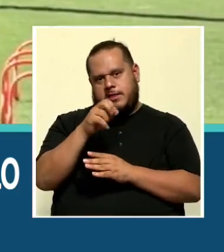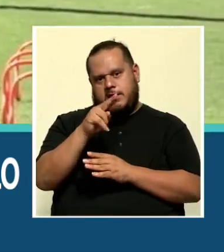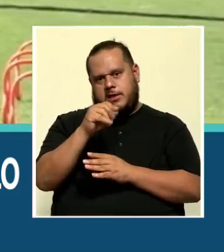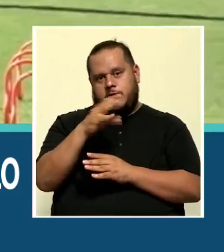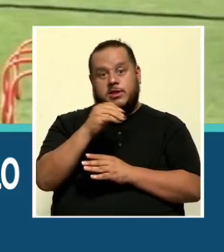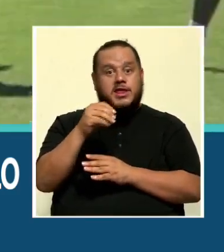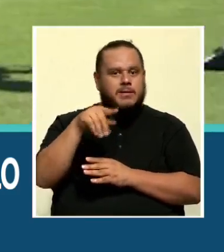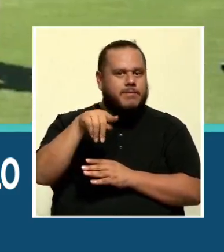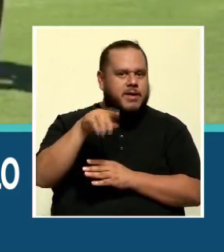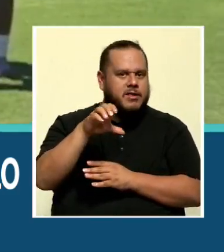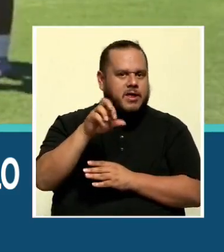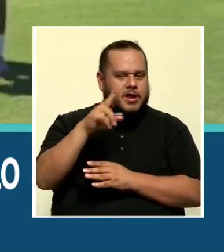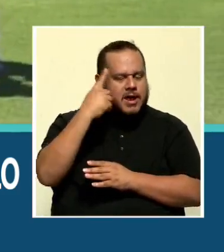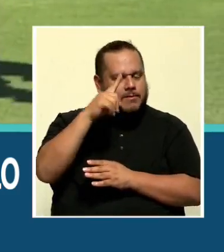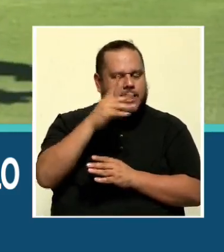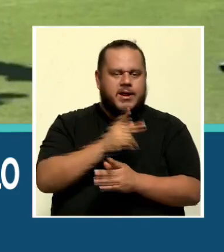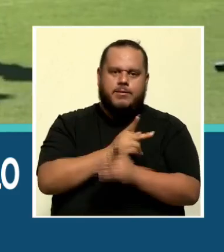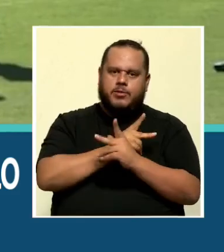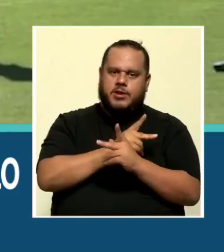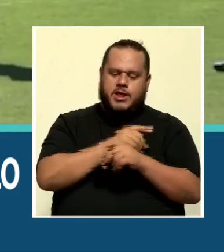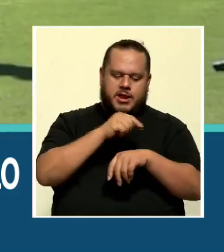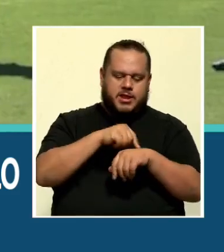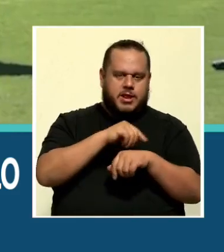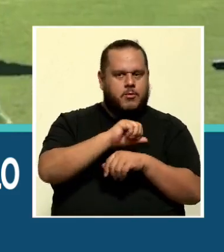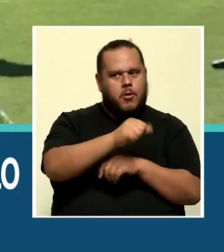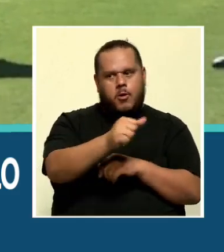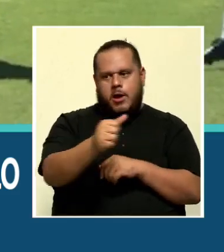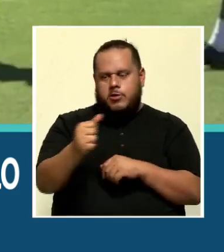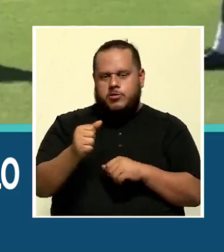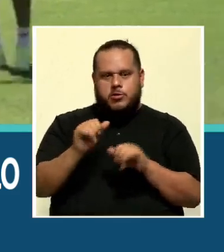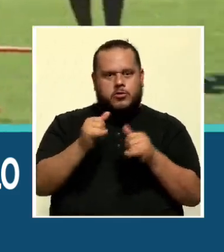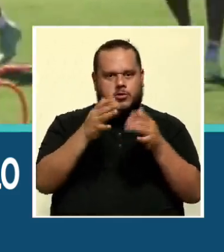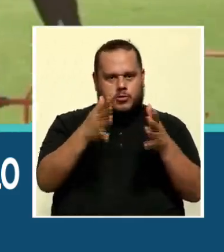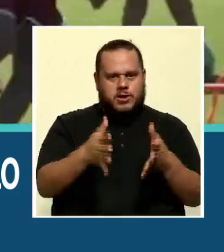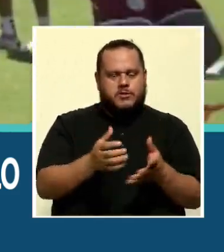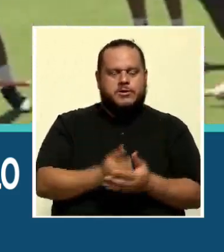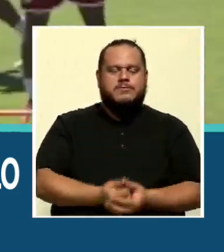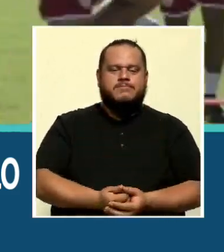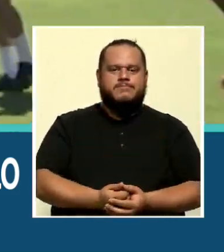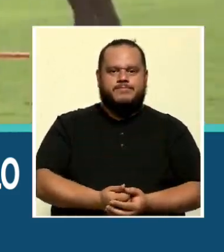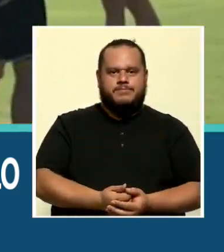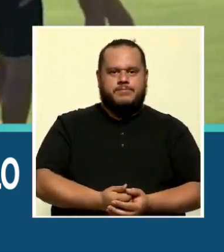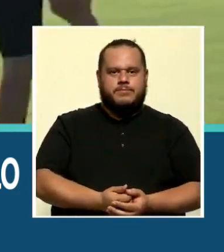cualquier situación y proteger a tiempo al resto del plantel.